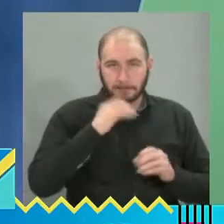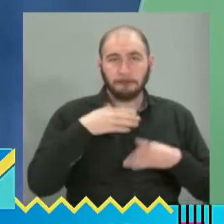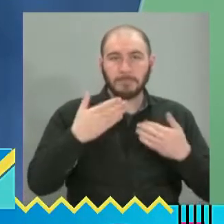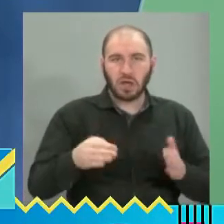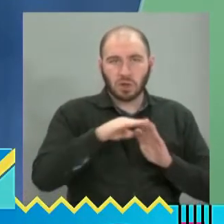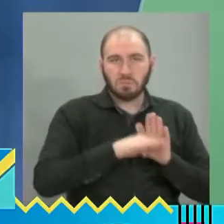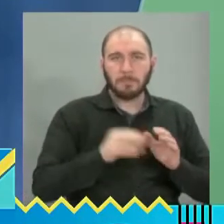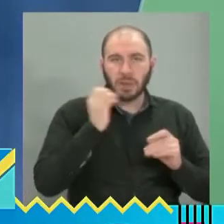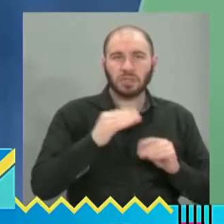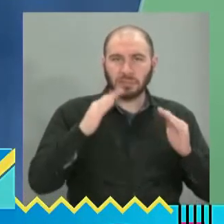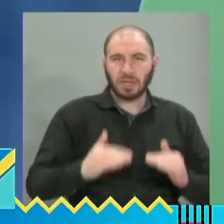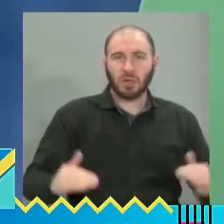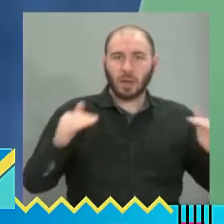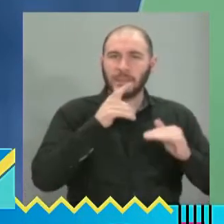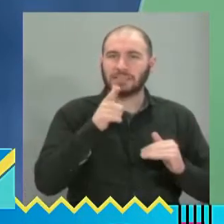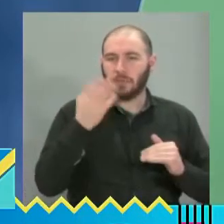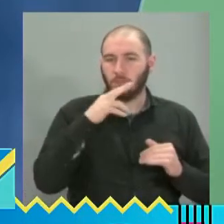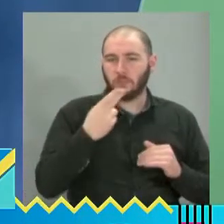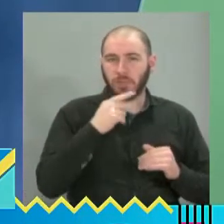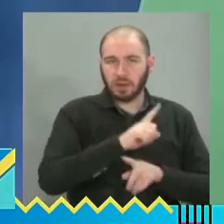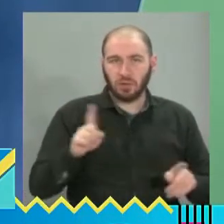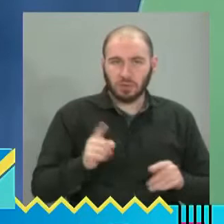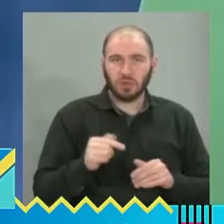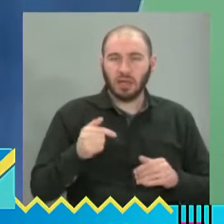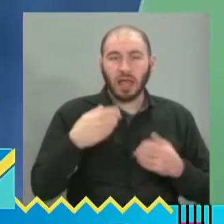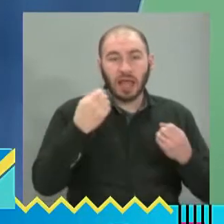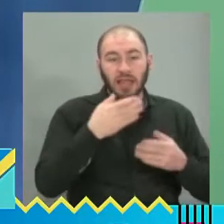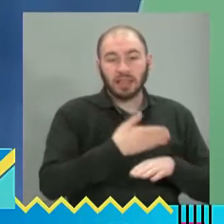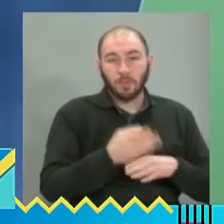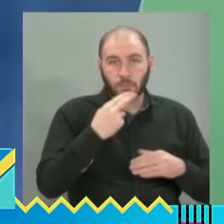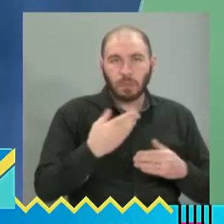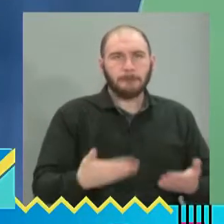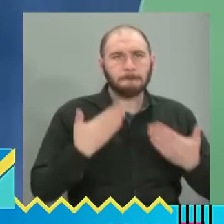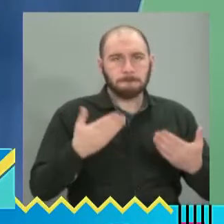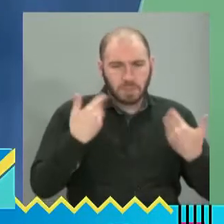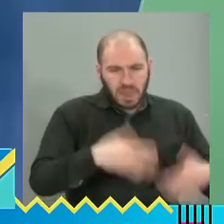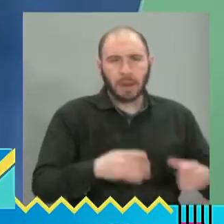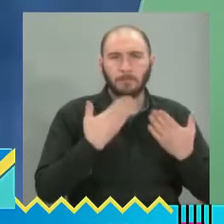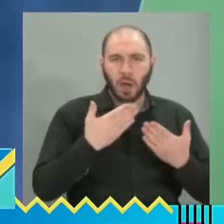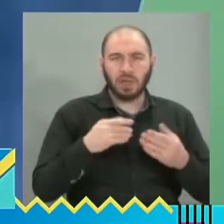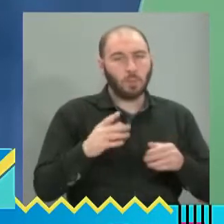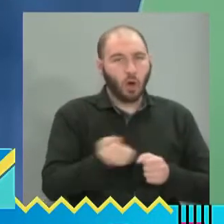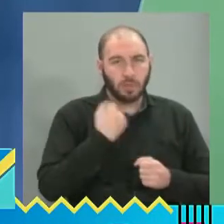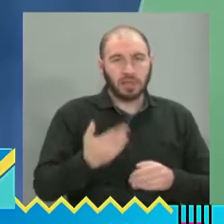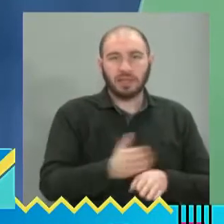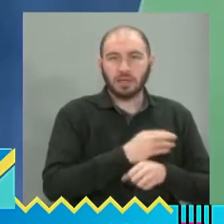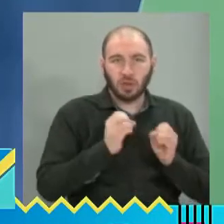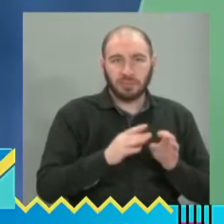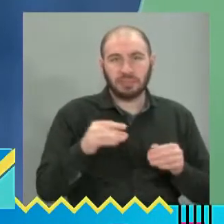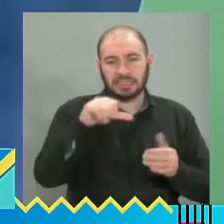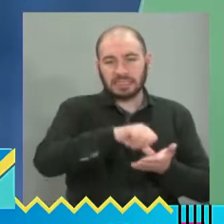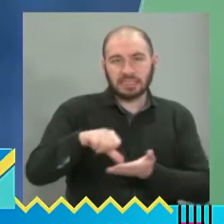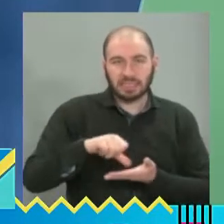las condiciones y a igualarse como si no se hubiera fumado. Entonces nunca es tarde para dejar de fumar y que eso es importante empezarlo a hacer conociendo que hay